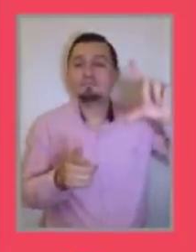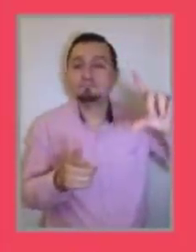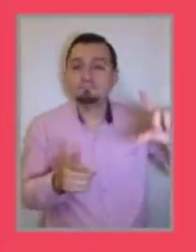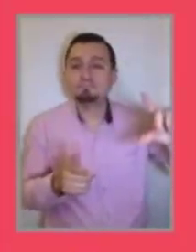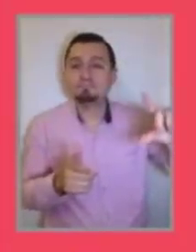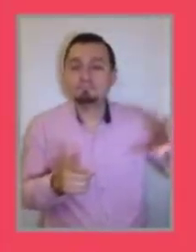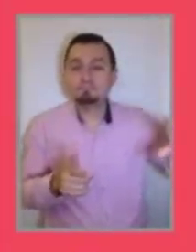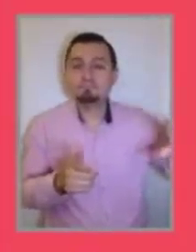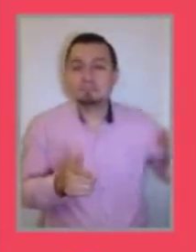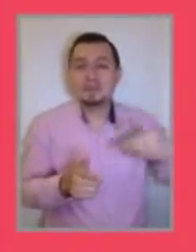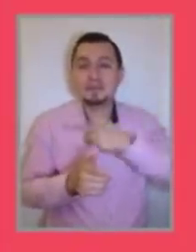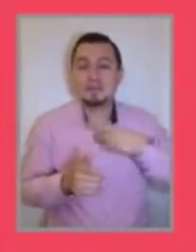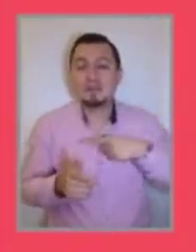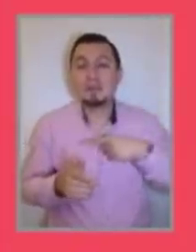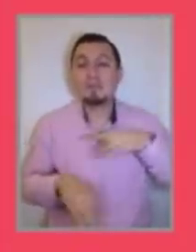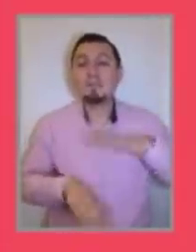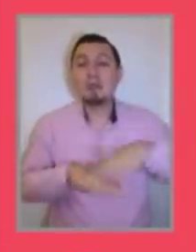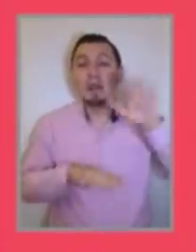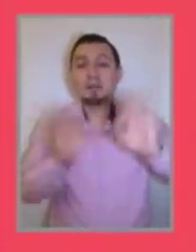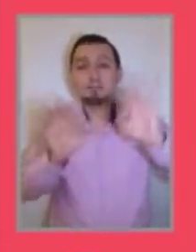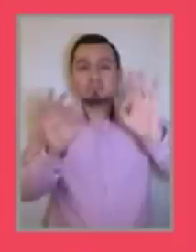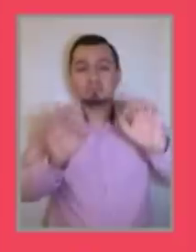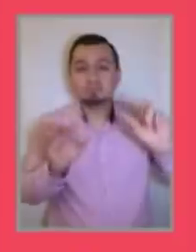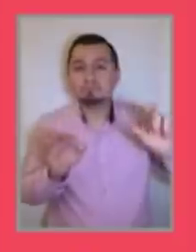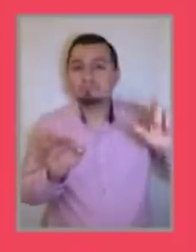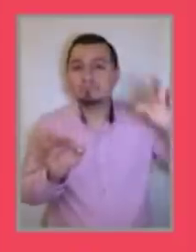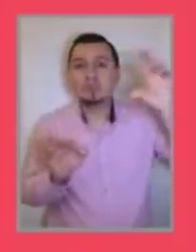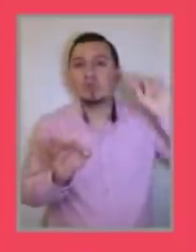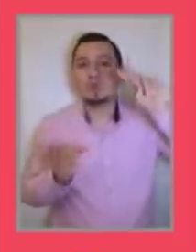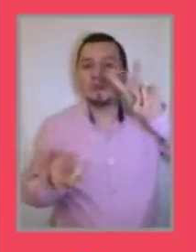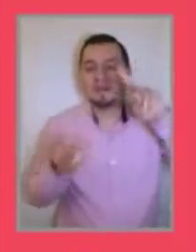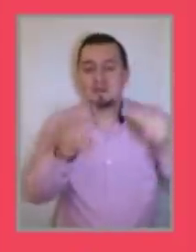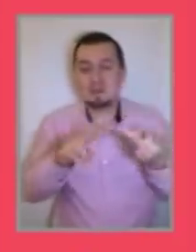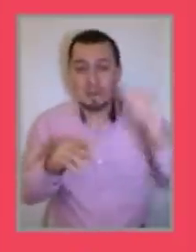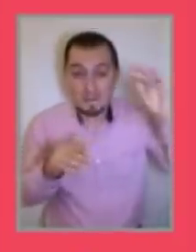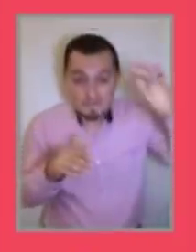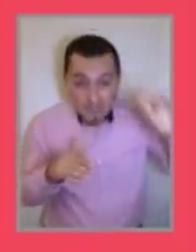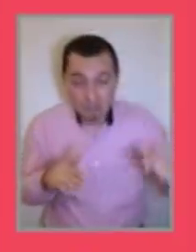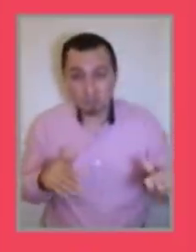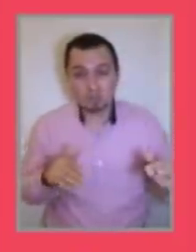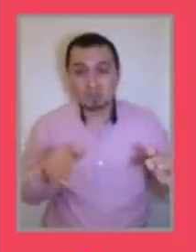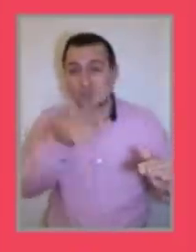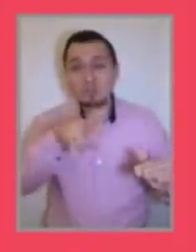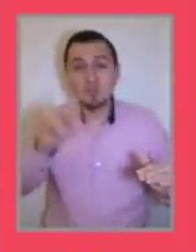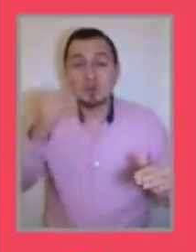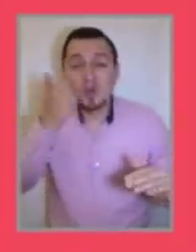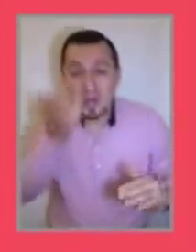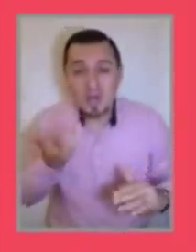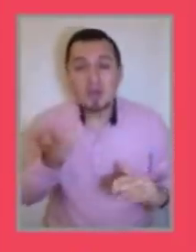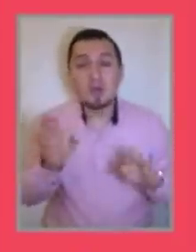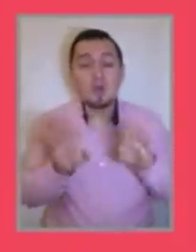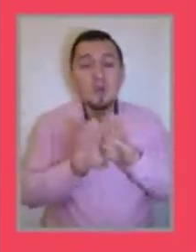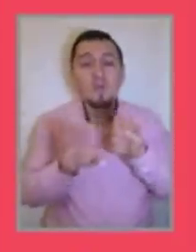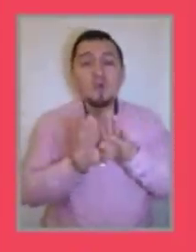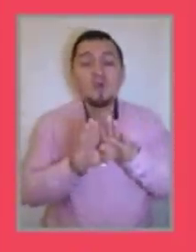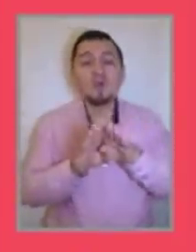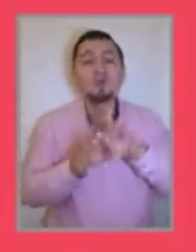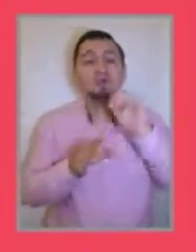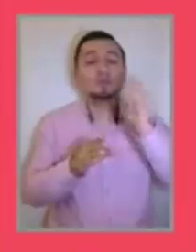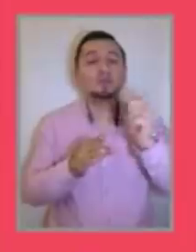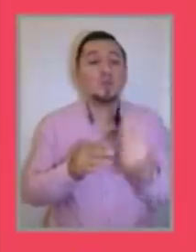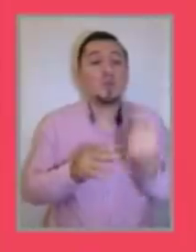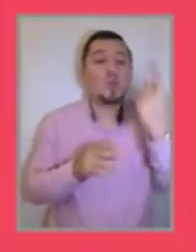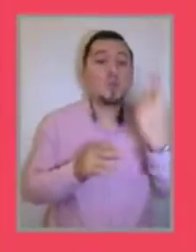emergencia sanitaria. Será un asunto que evalúe la Mesa de Salud. No queremos establecerlo en términos de un indicador en